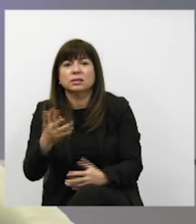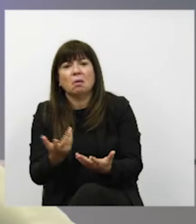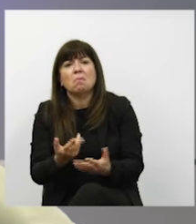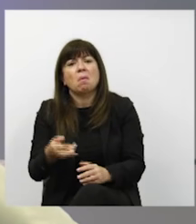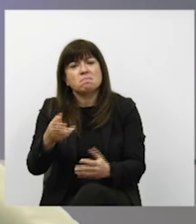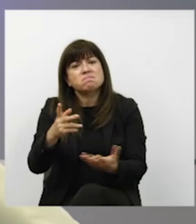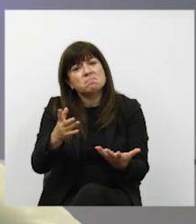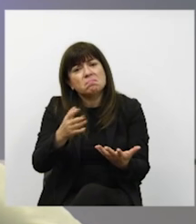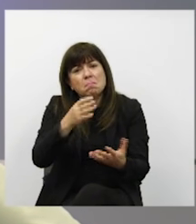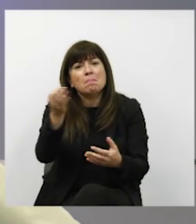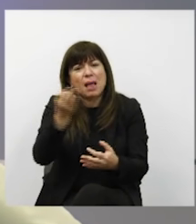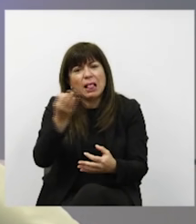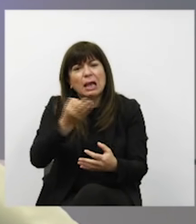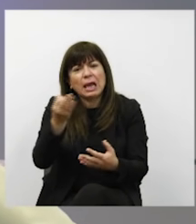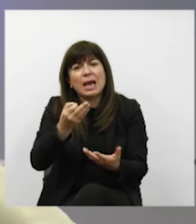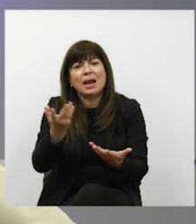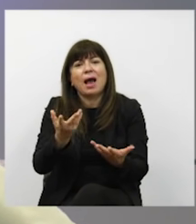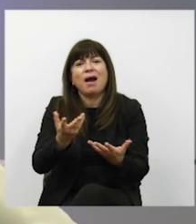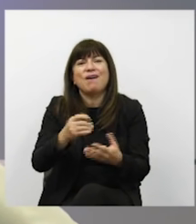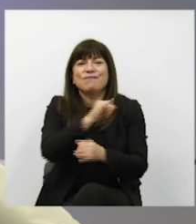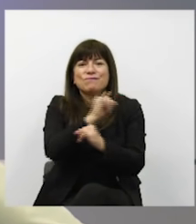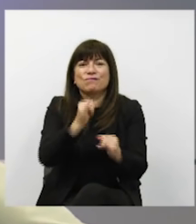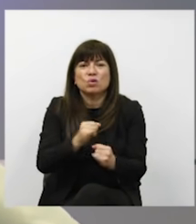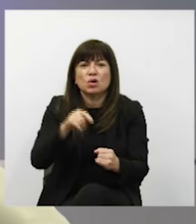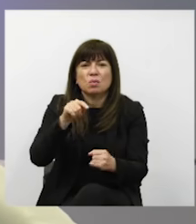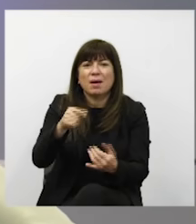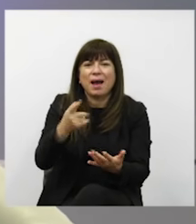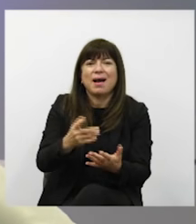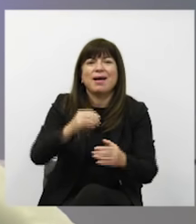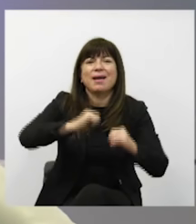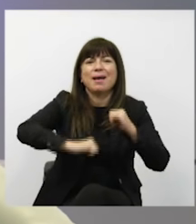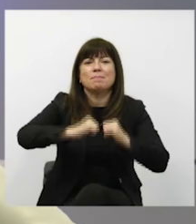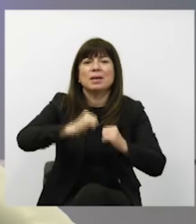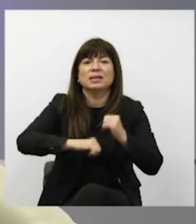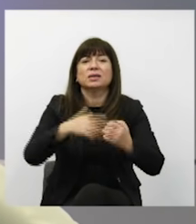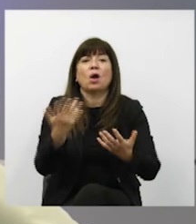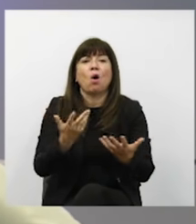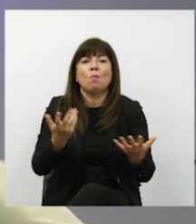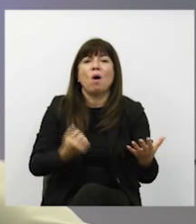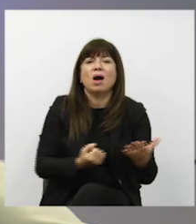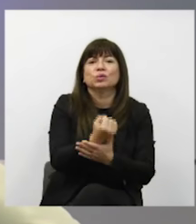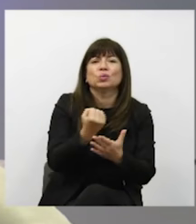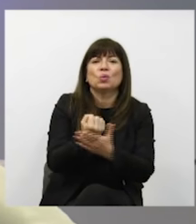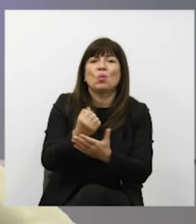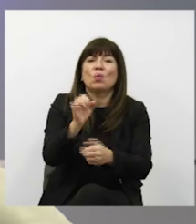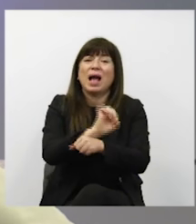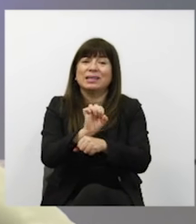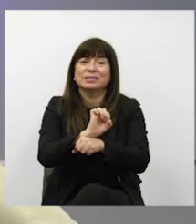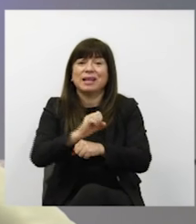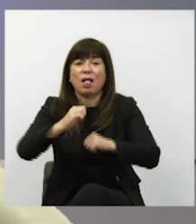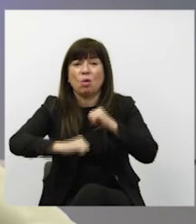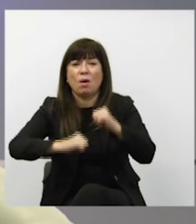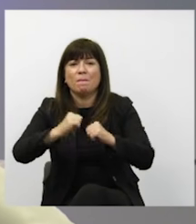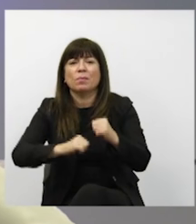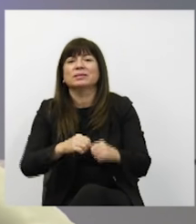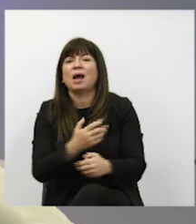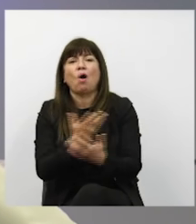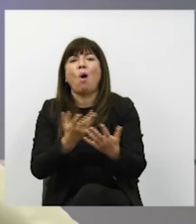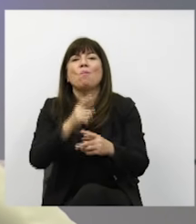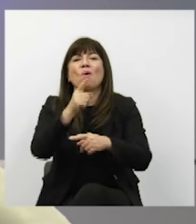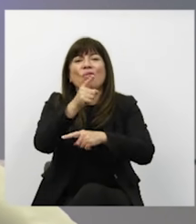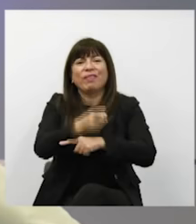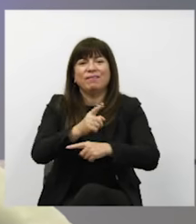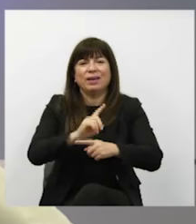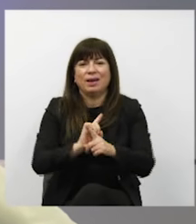cómo nuestro marco regulatorio, nuestra empresa, la forma como colabora Estado y empresa, cómo debiera cambiar,